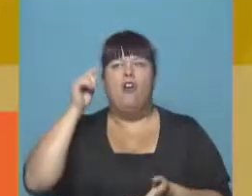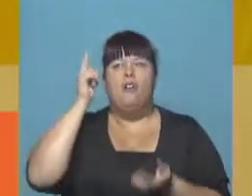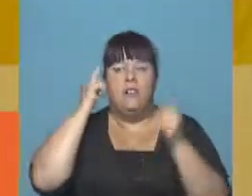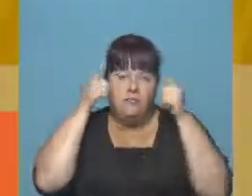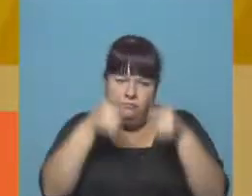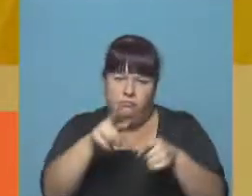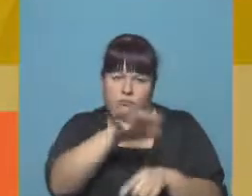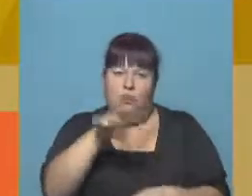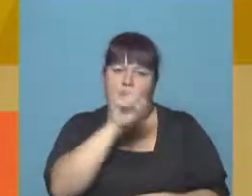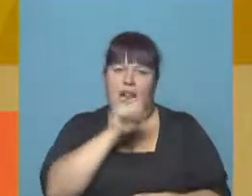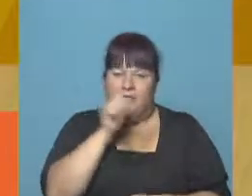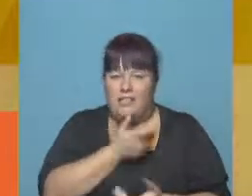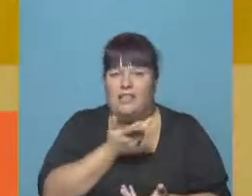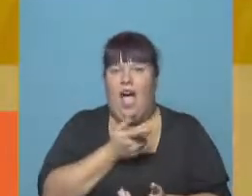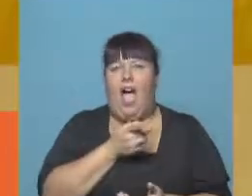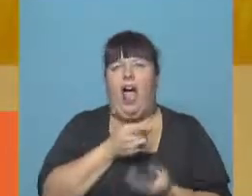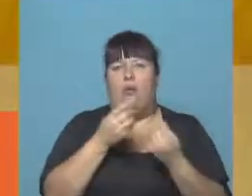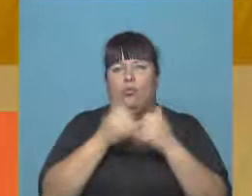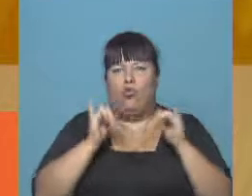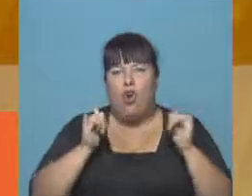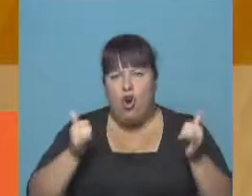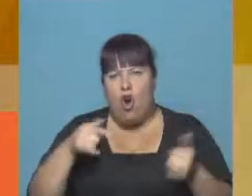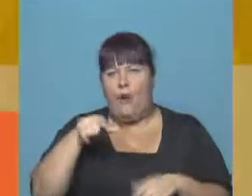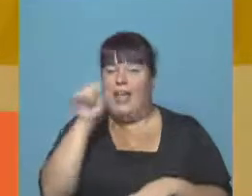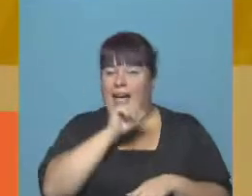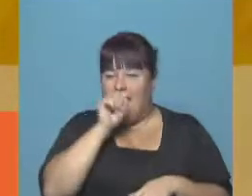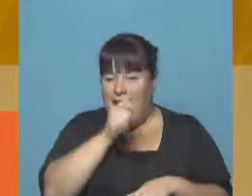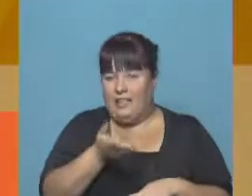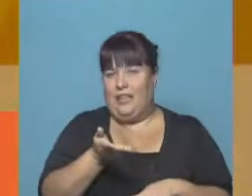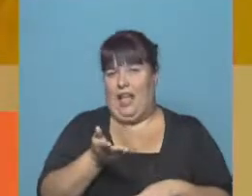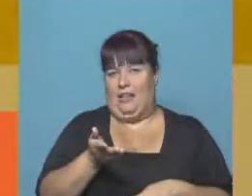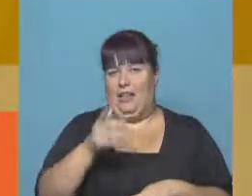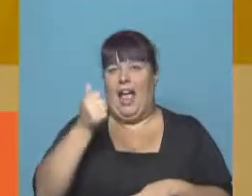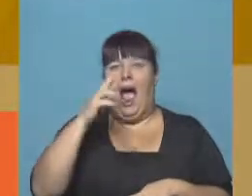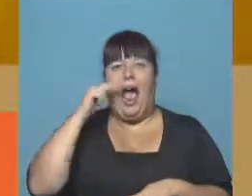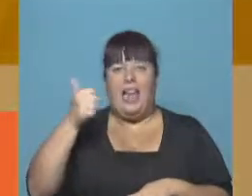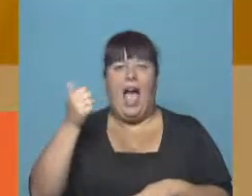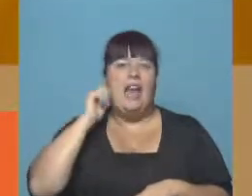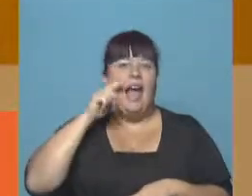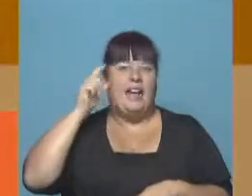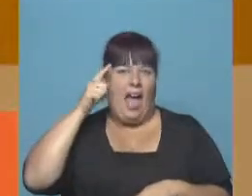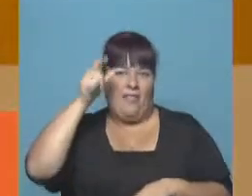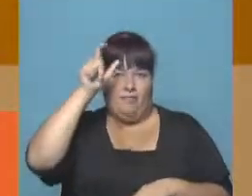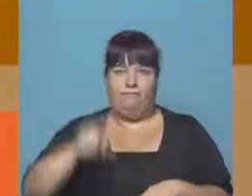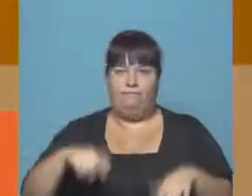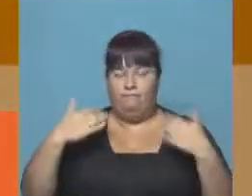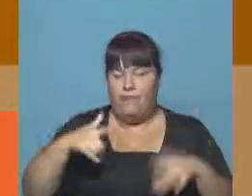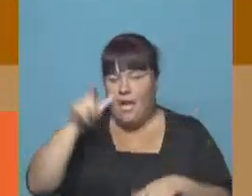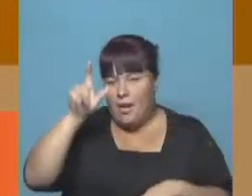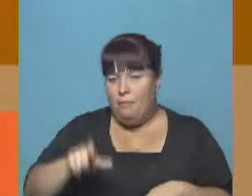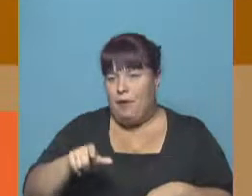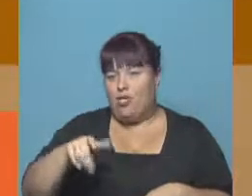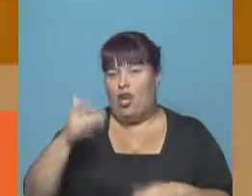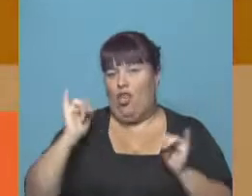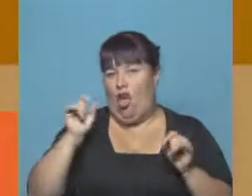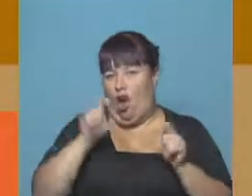objetivo un recital donde había mucha juventud, porque esta cantante Ariana Grande es principalmente protagonista de